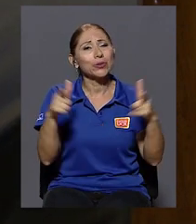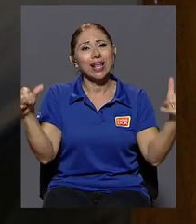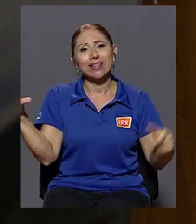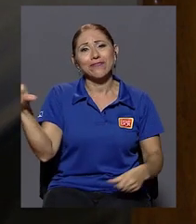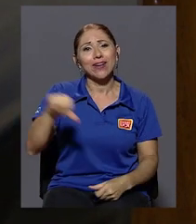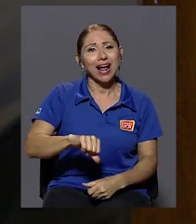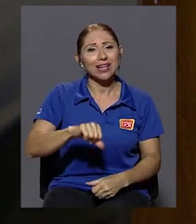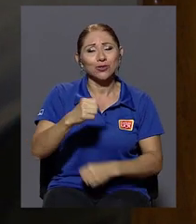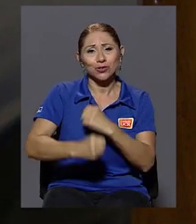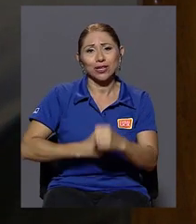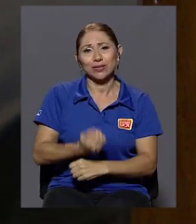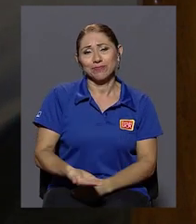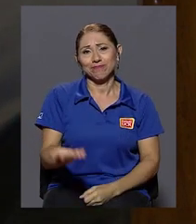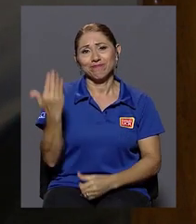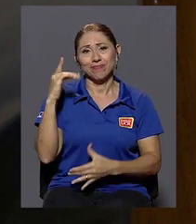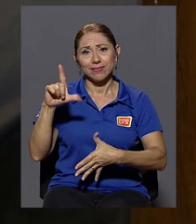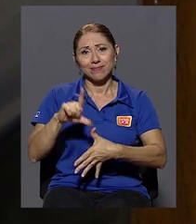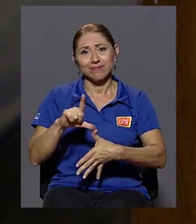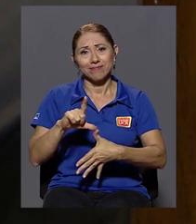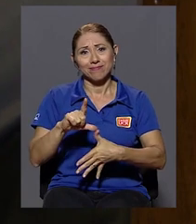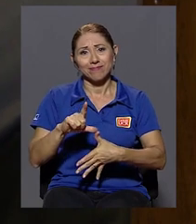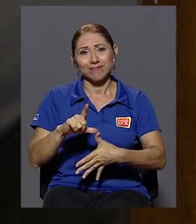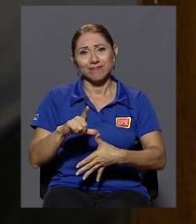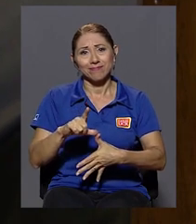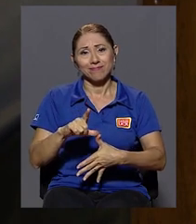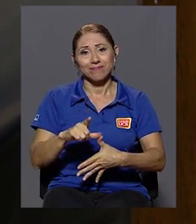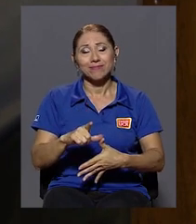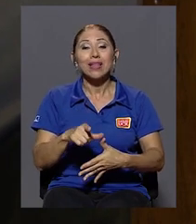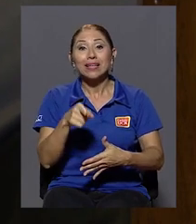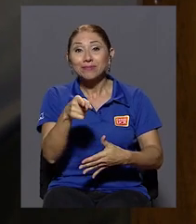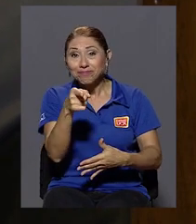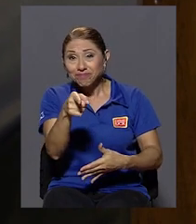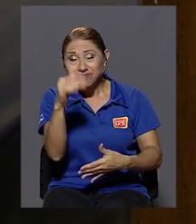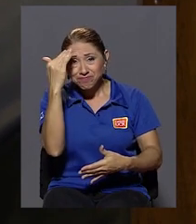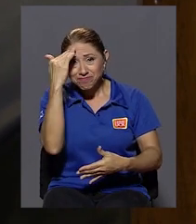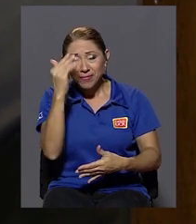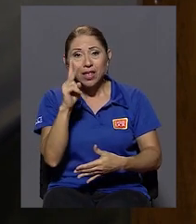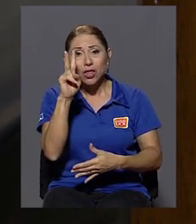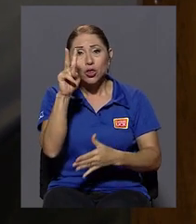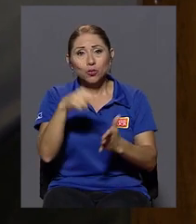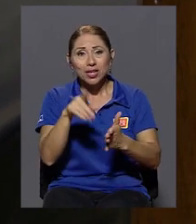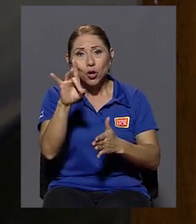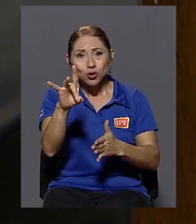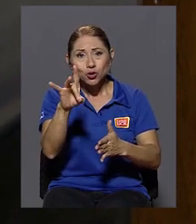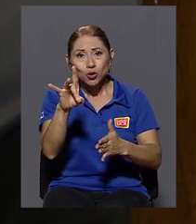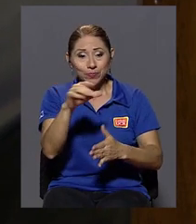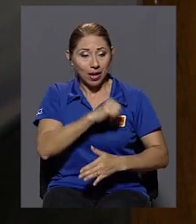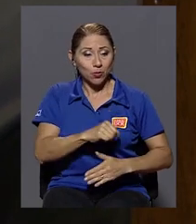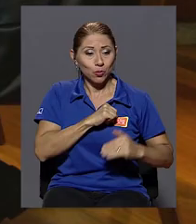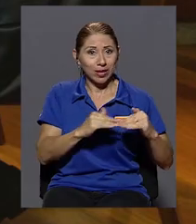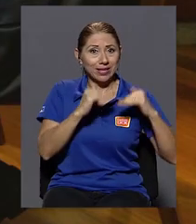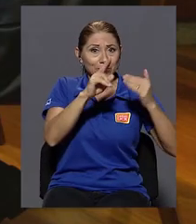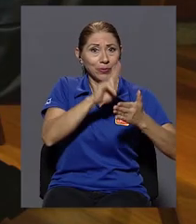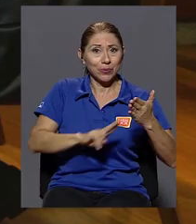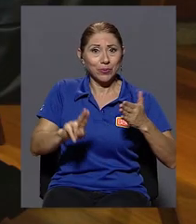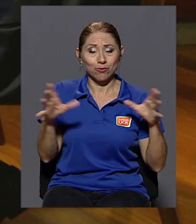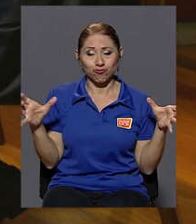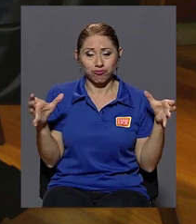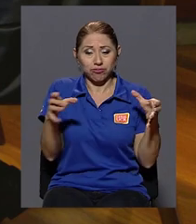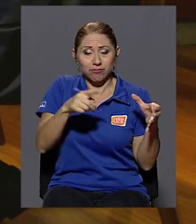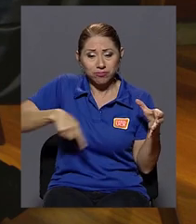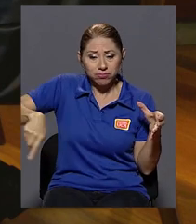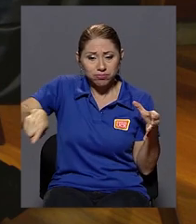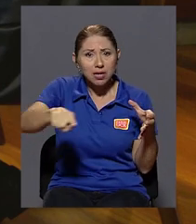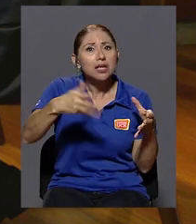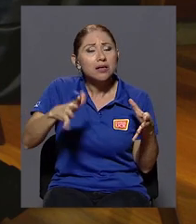de la década pasada en América Latina. Le expliquemos a la audiencia que en el 2008 los rectores y rectoras reunidos se habían propuesto